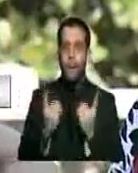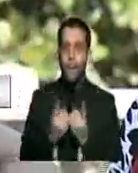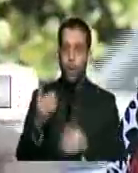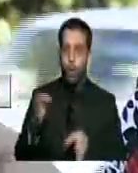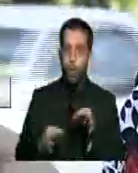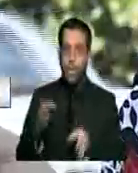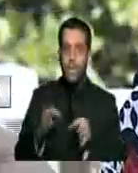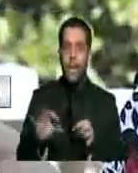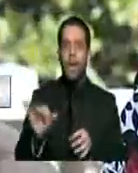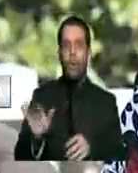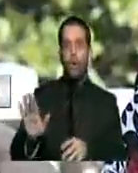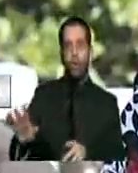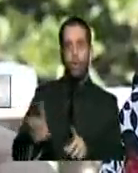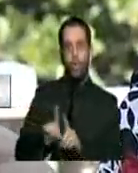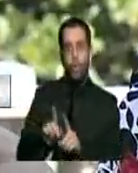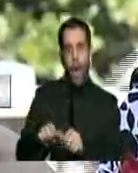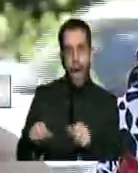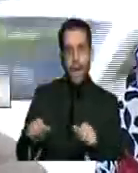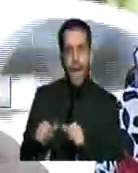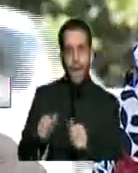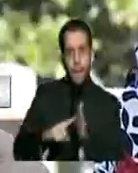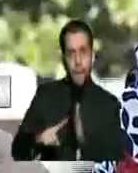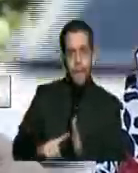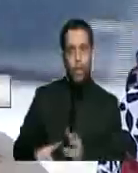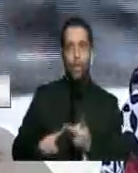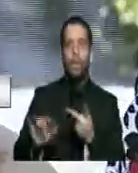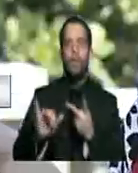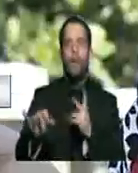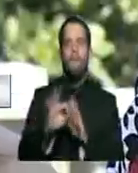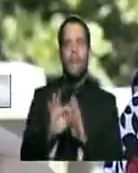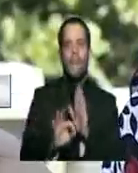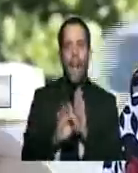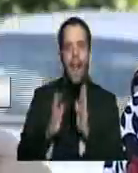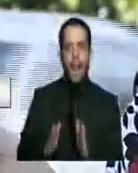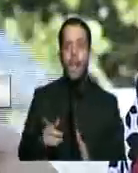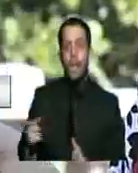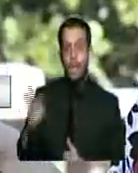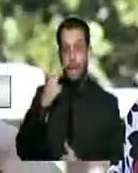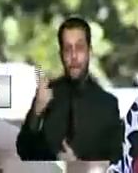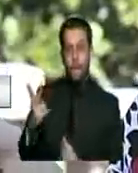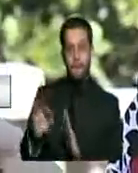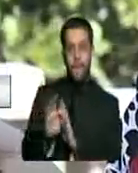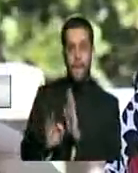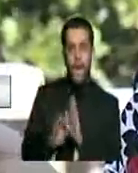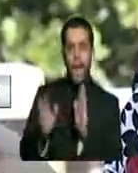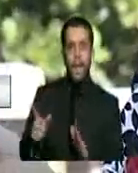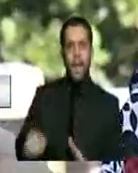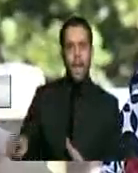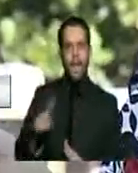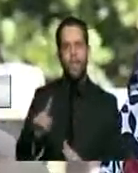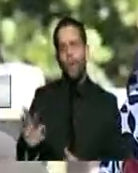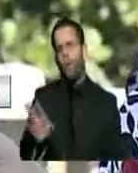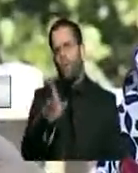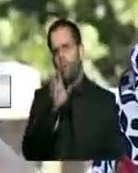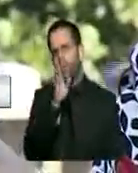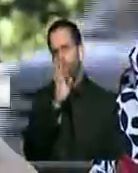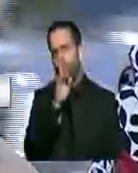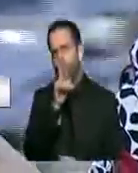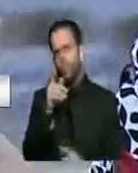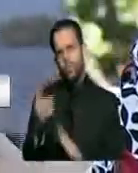área de investigación y el Ministerio Público y estas Fiscales mostraron ser gente muy locuas gente muy